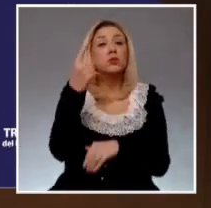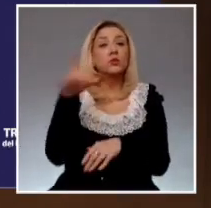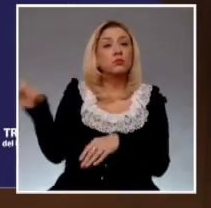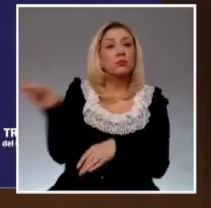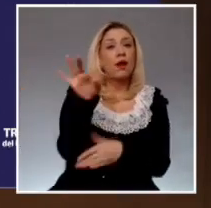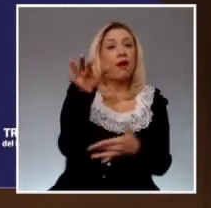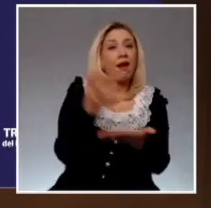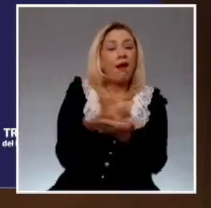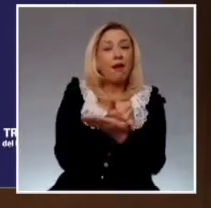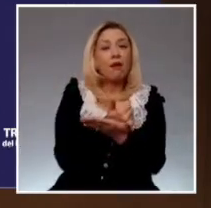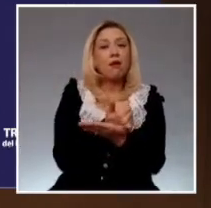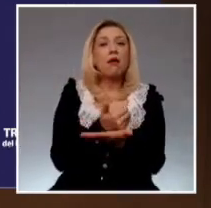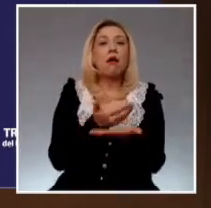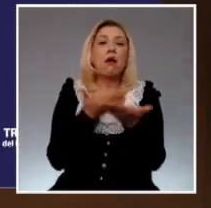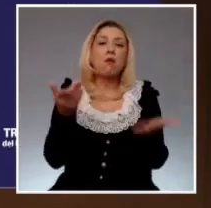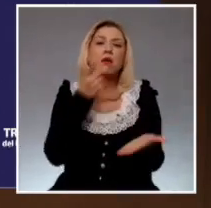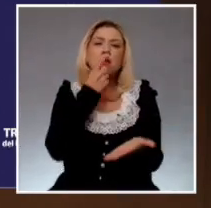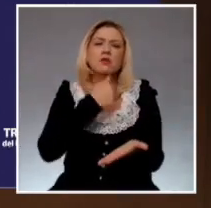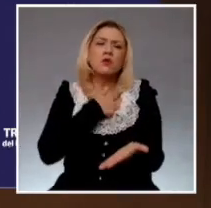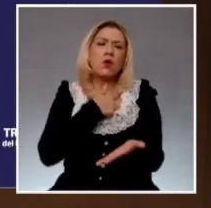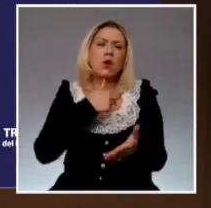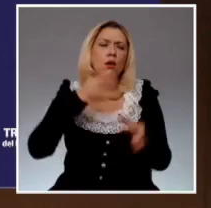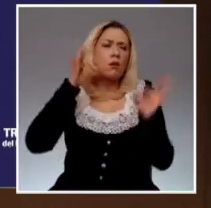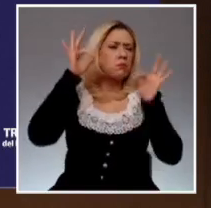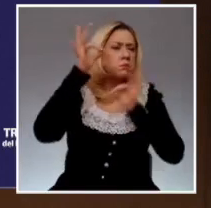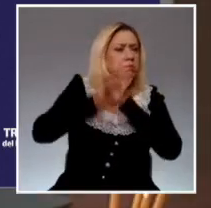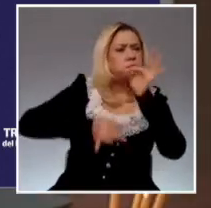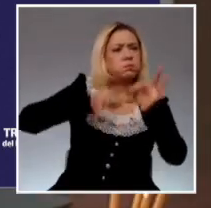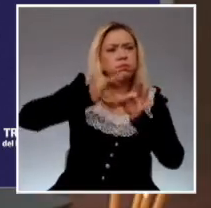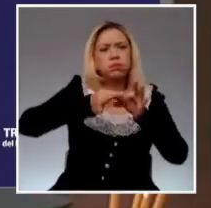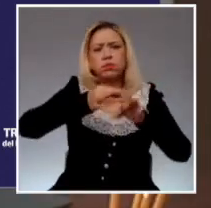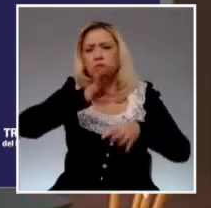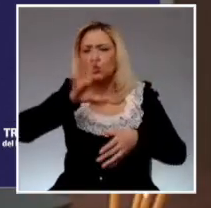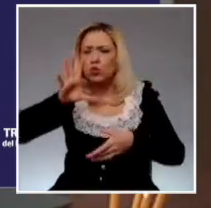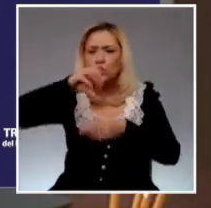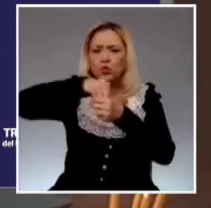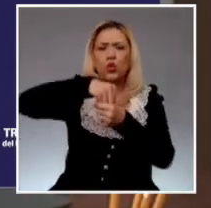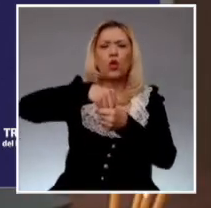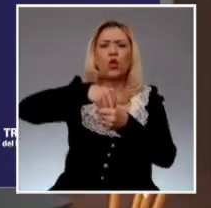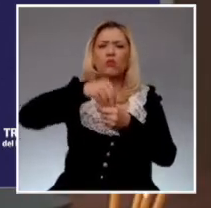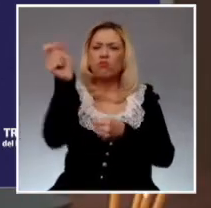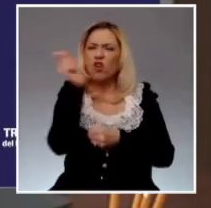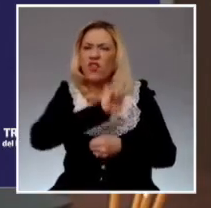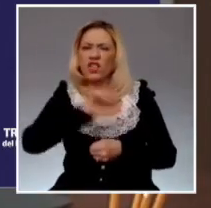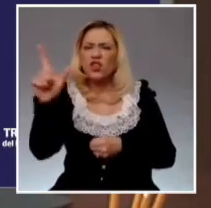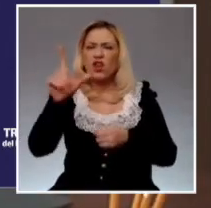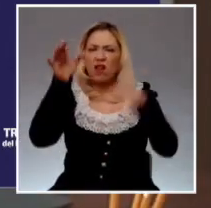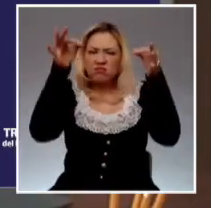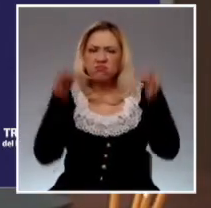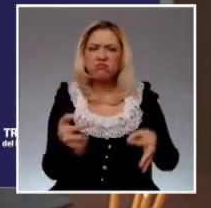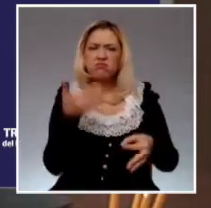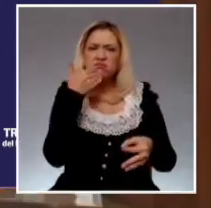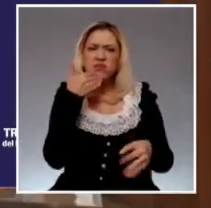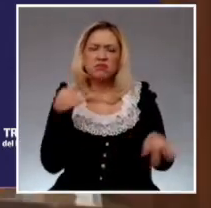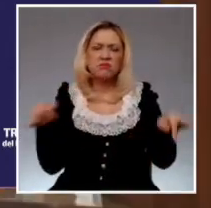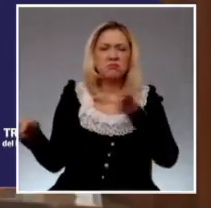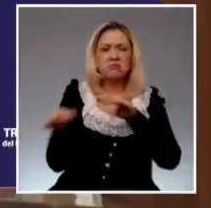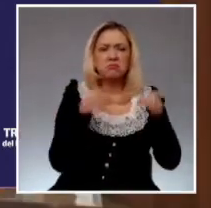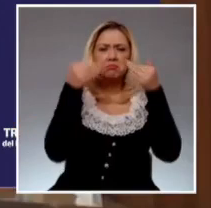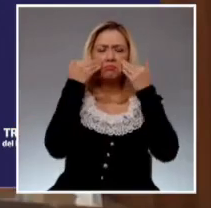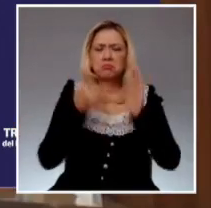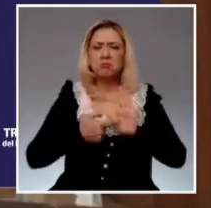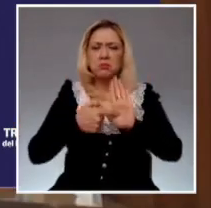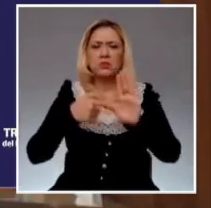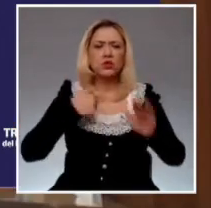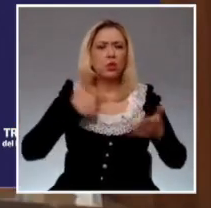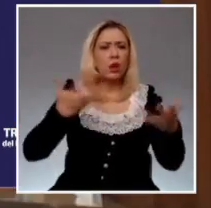más confiable, independiente, incluyente, profesional, eficiente y abierta. Aseguró que México merece un tribunal